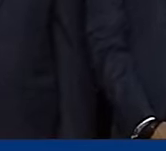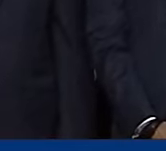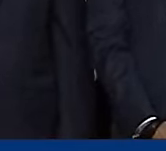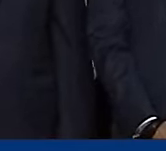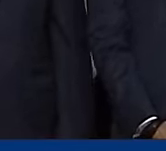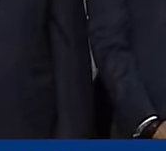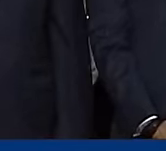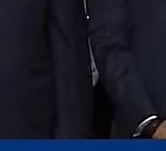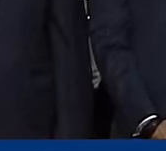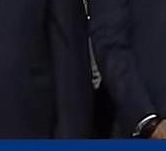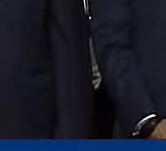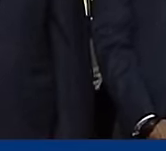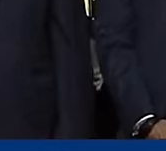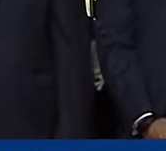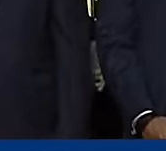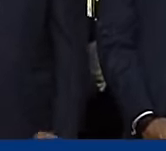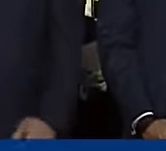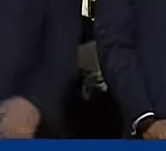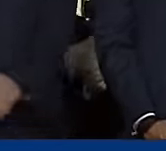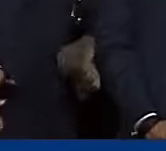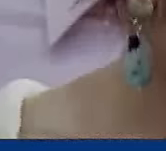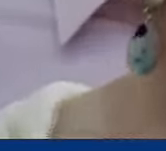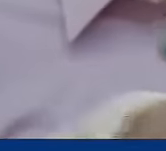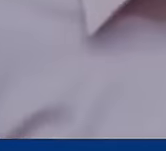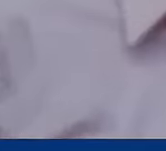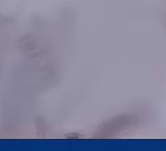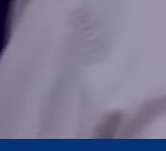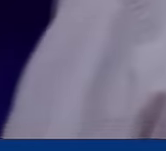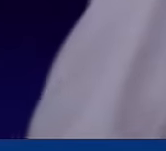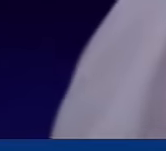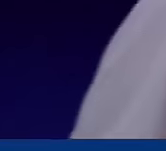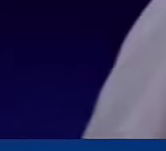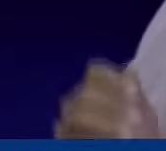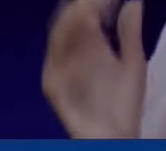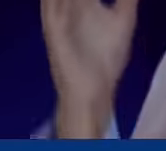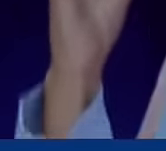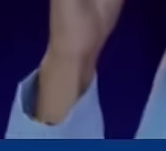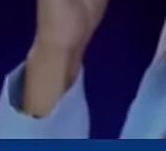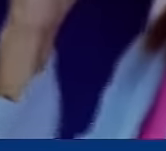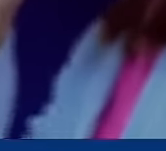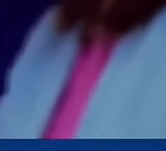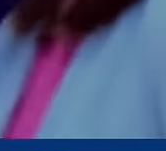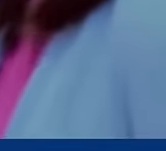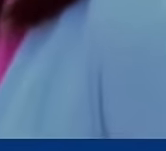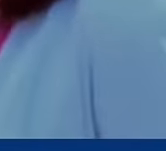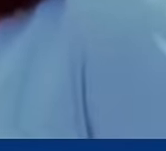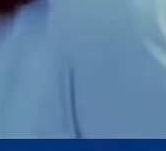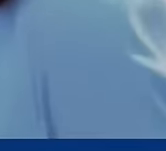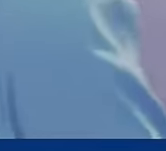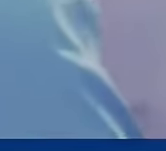electoral. La siguiente pregunta la formula Madeleine García, de Telesur.